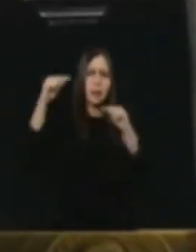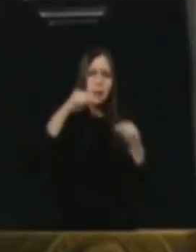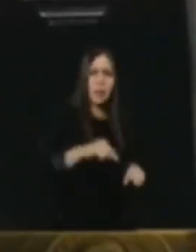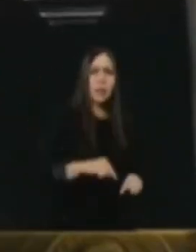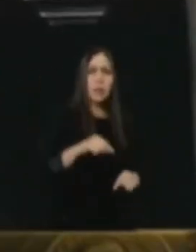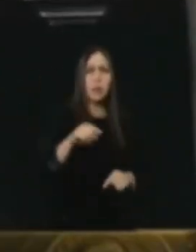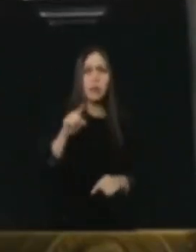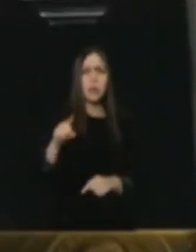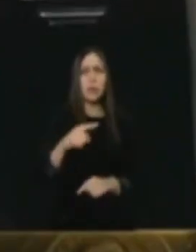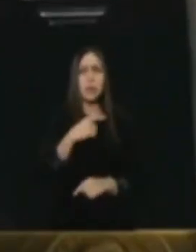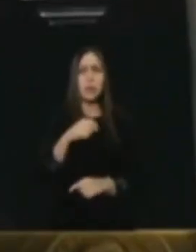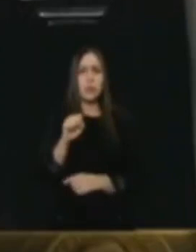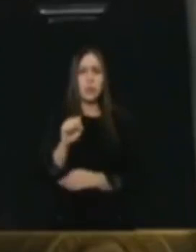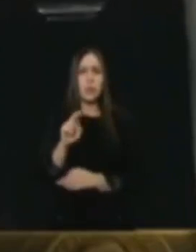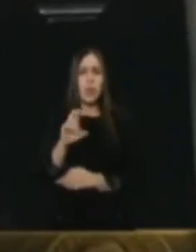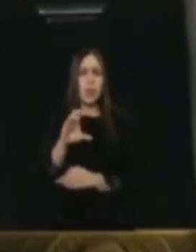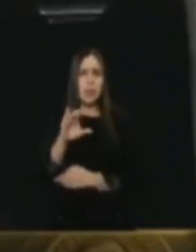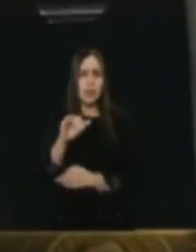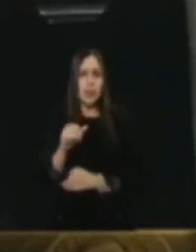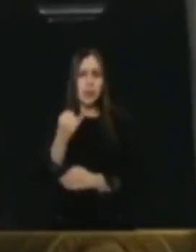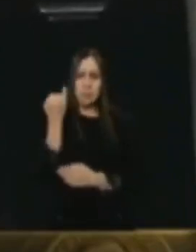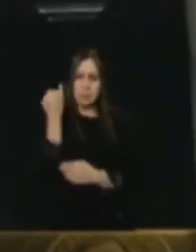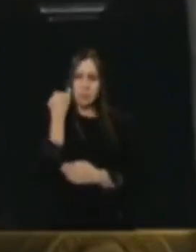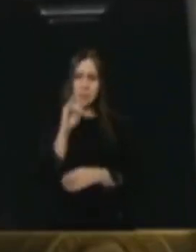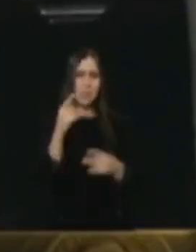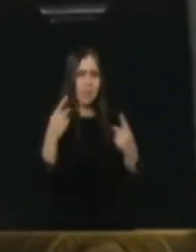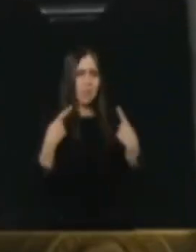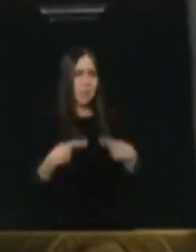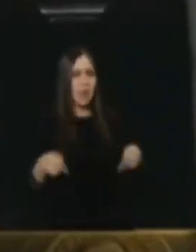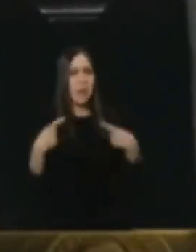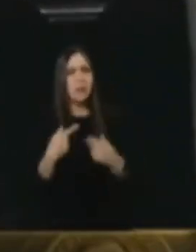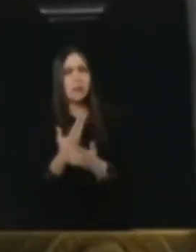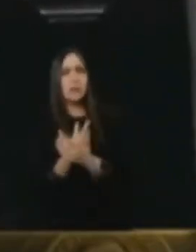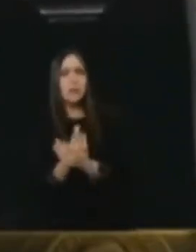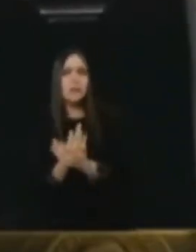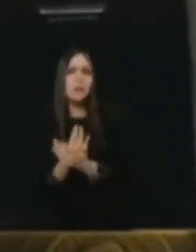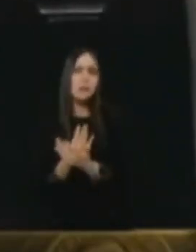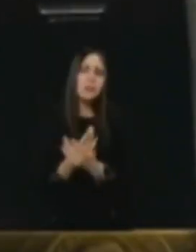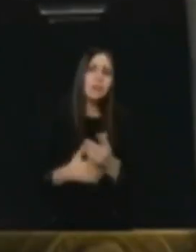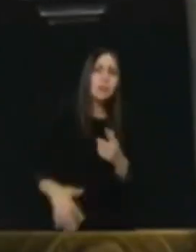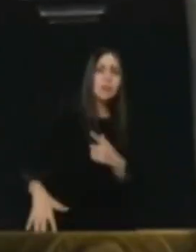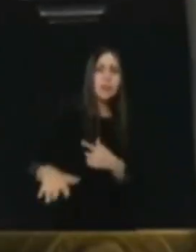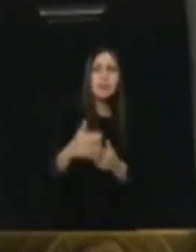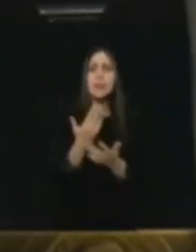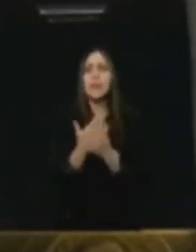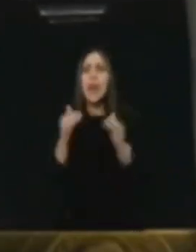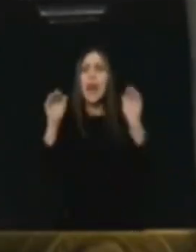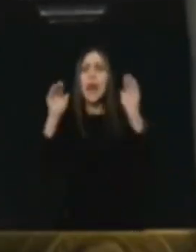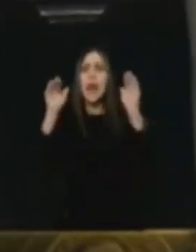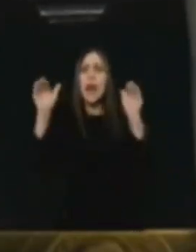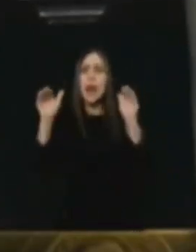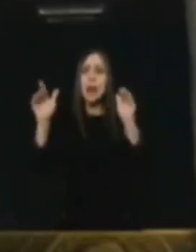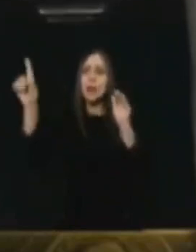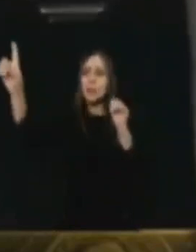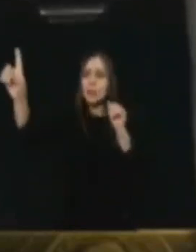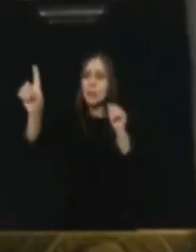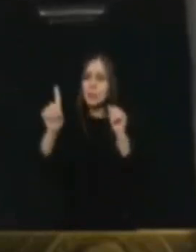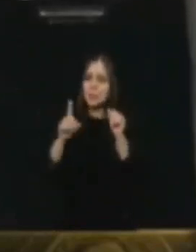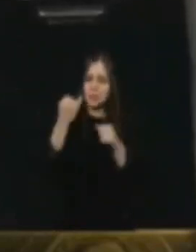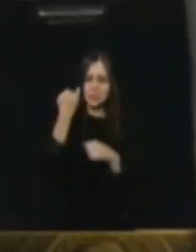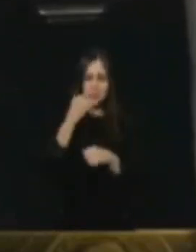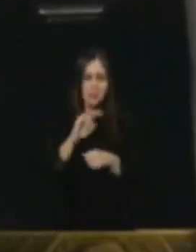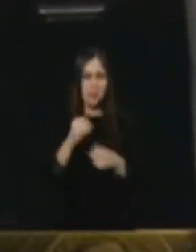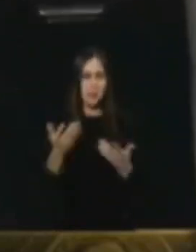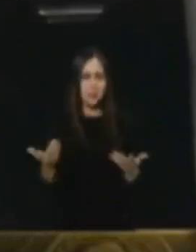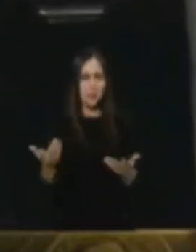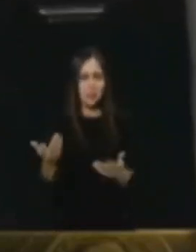recibiera en el aeropuerto y lo oí repetir incrédula: no es